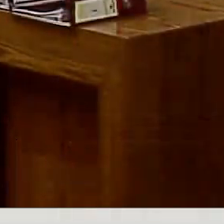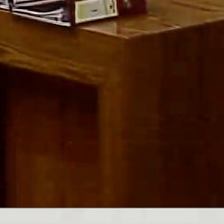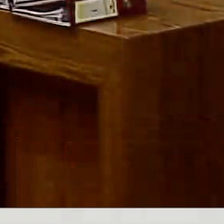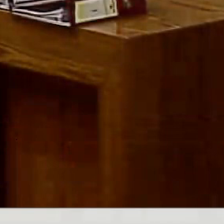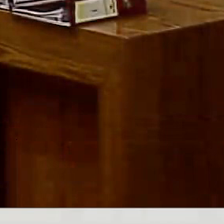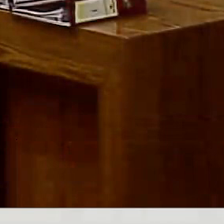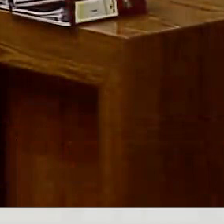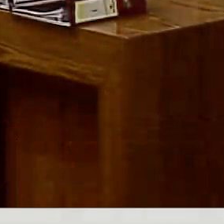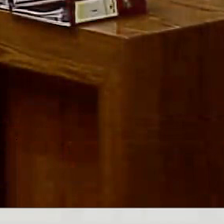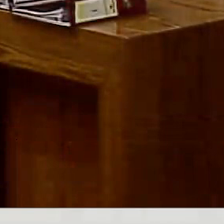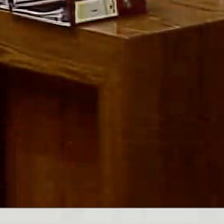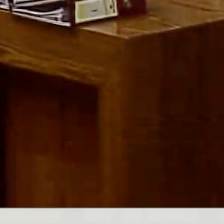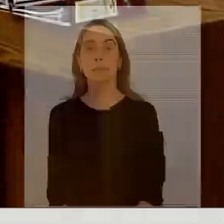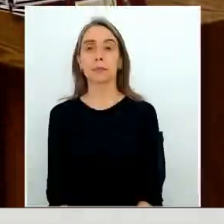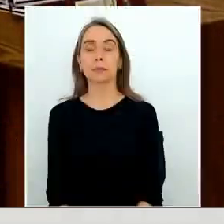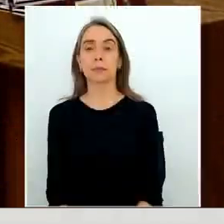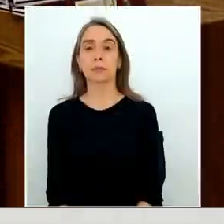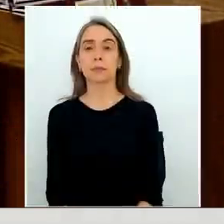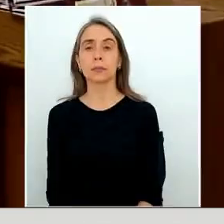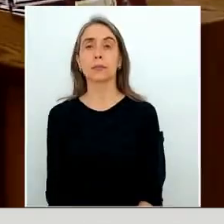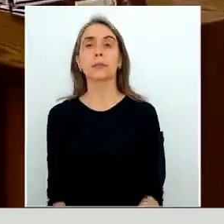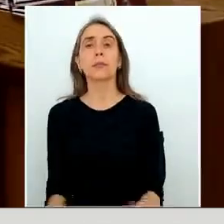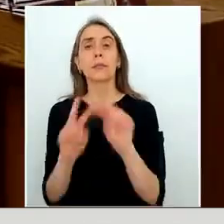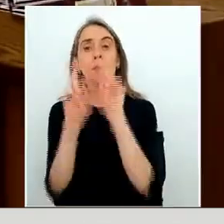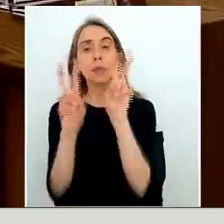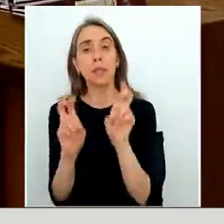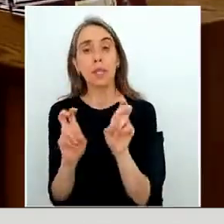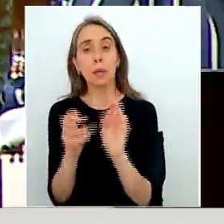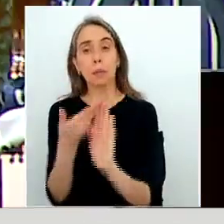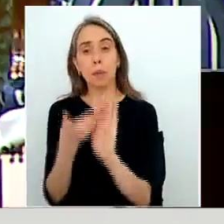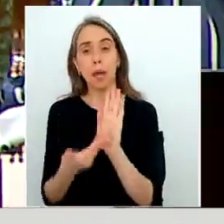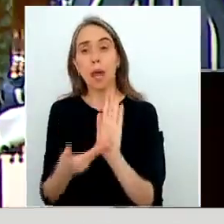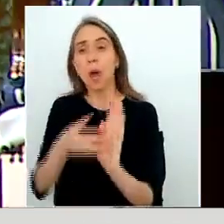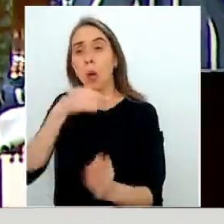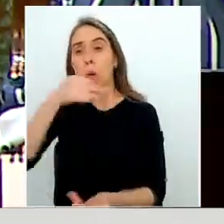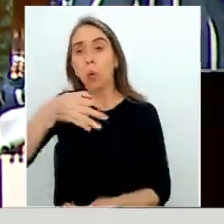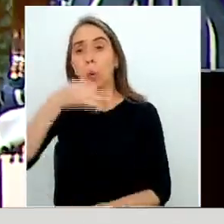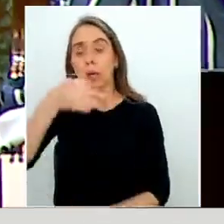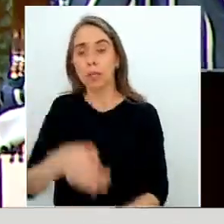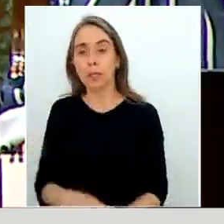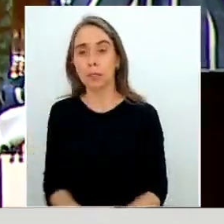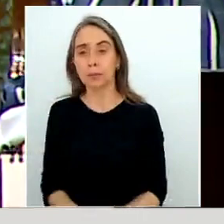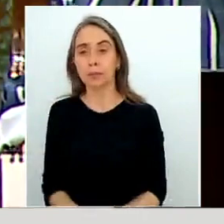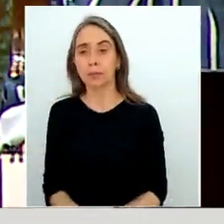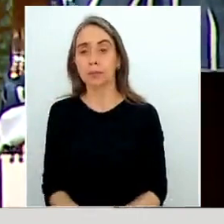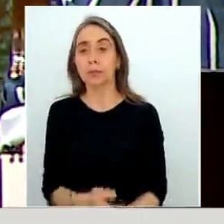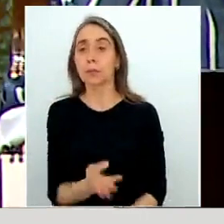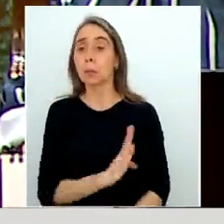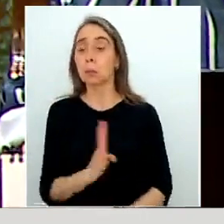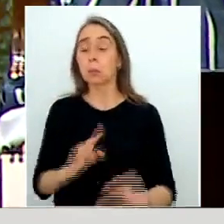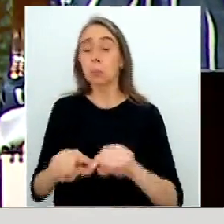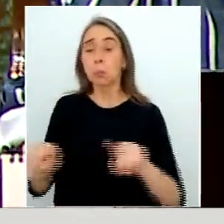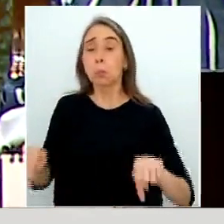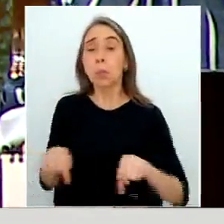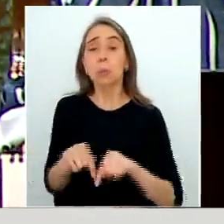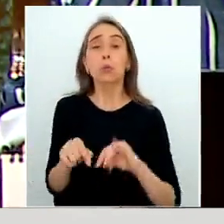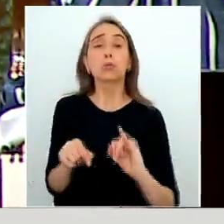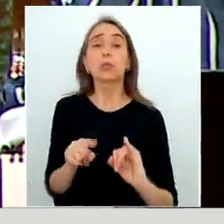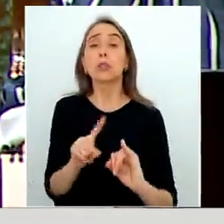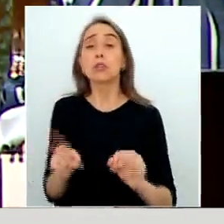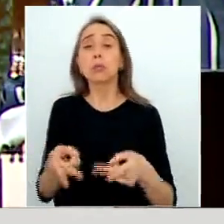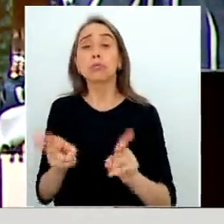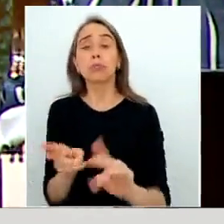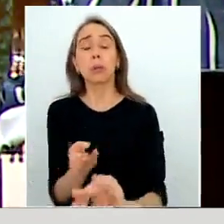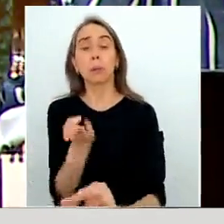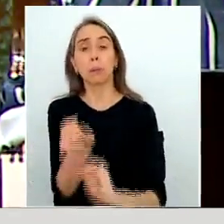tribuna asuntos de la cuenta si le parece a la sala se accedería a la solicitud de